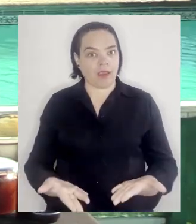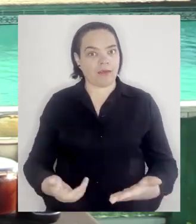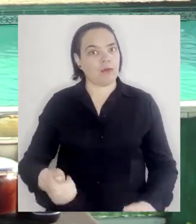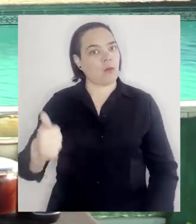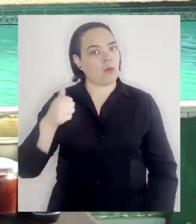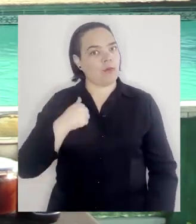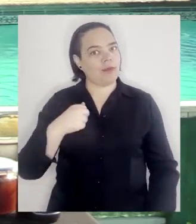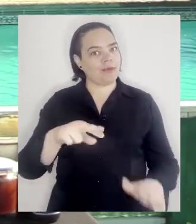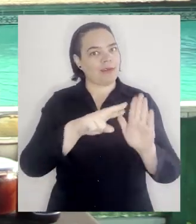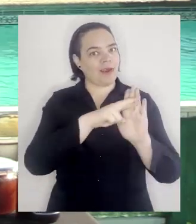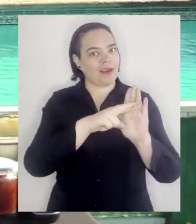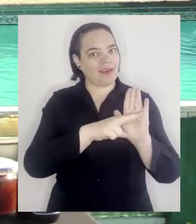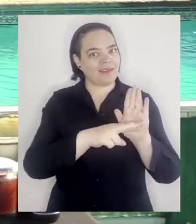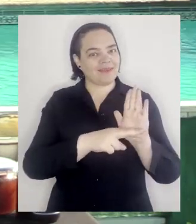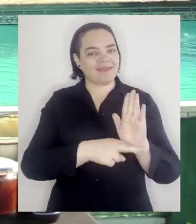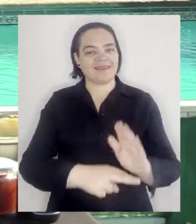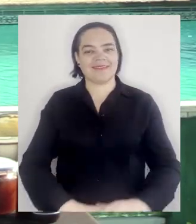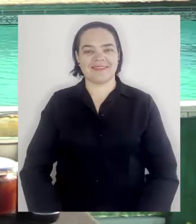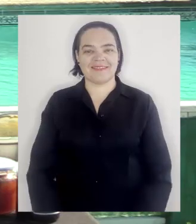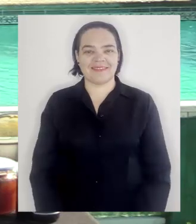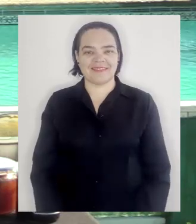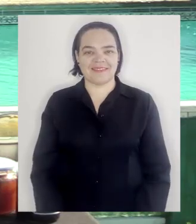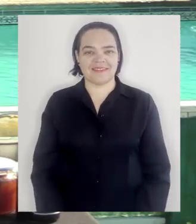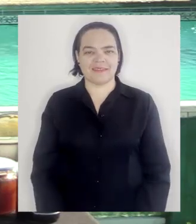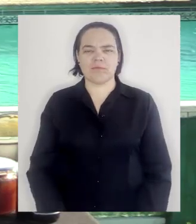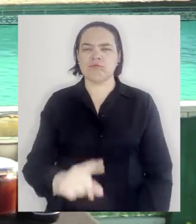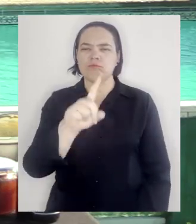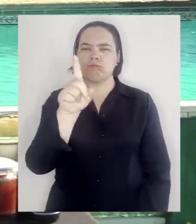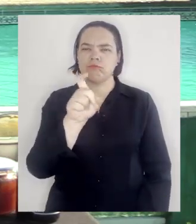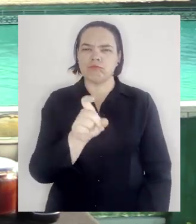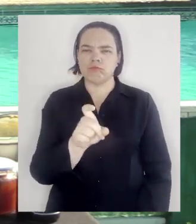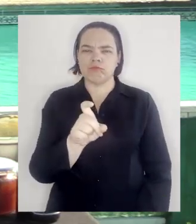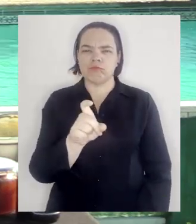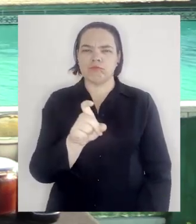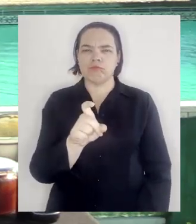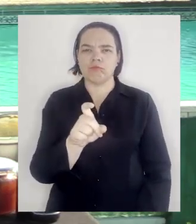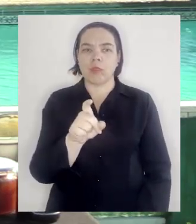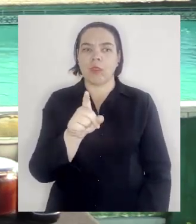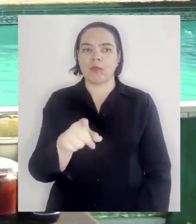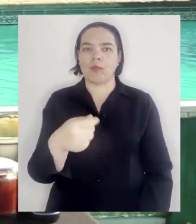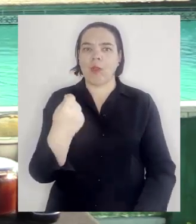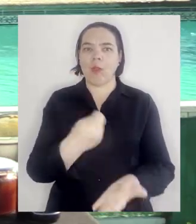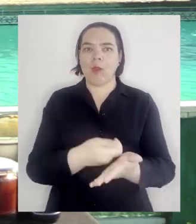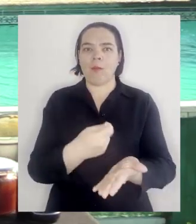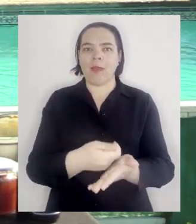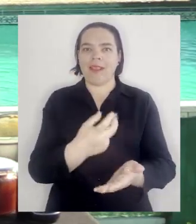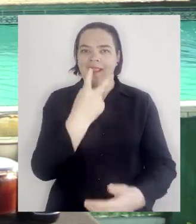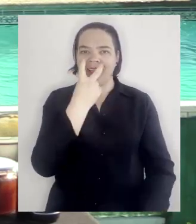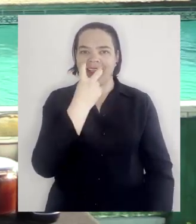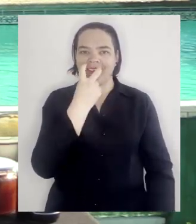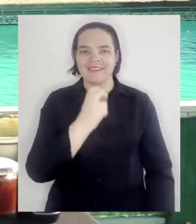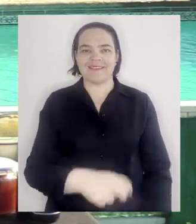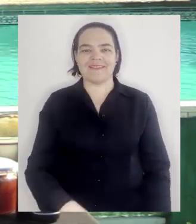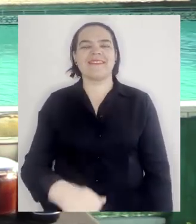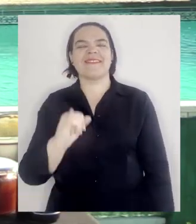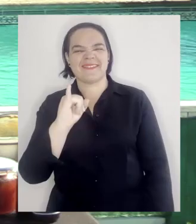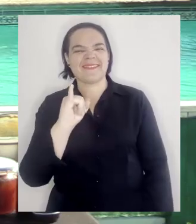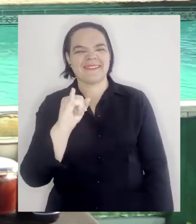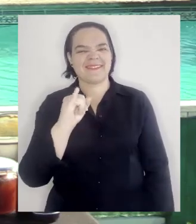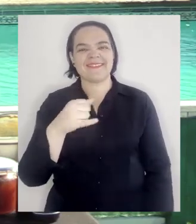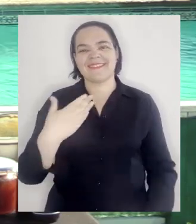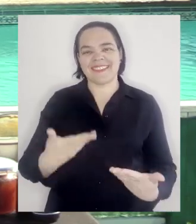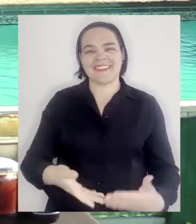Vamos a dejar calentar. Pero una consulta, ¿me compraste gas, no es cierto? Esta vez sí. Ah,